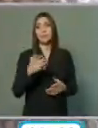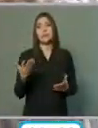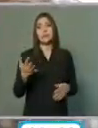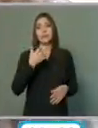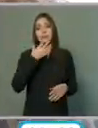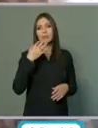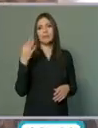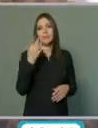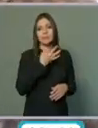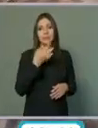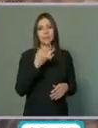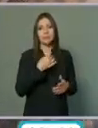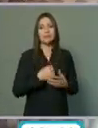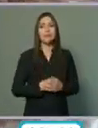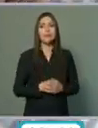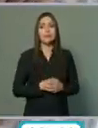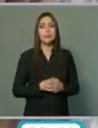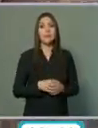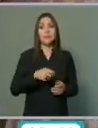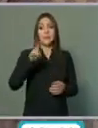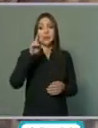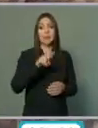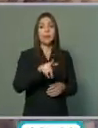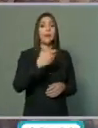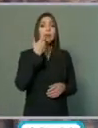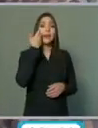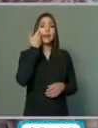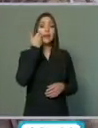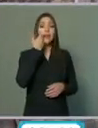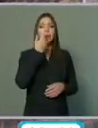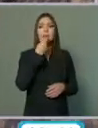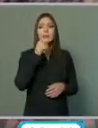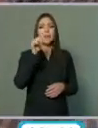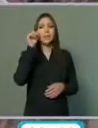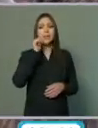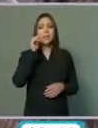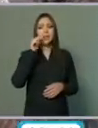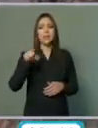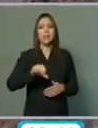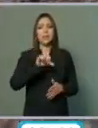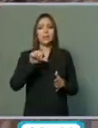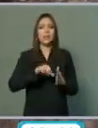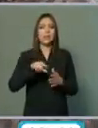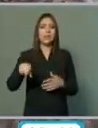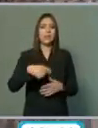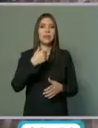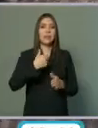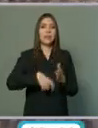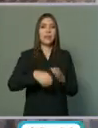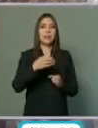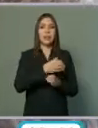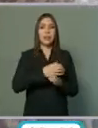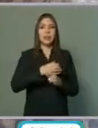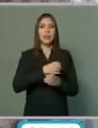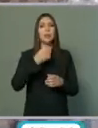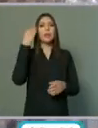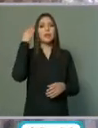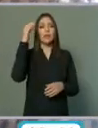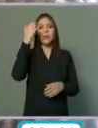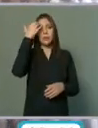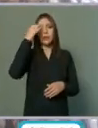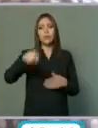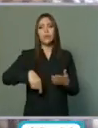sabroso. La verdad, no porque esté enfrente al maestro. No, siempre que vengo al centro paso ¿Desde hace cuántos años conoce el